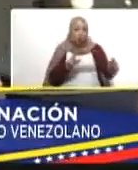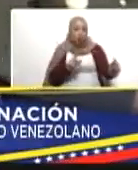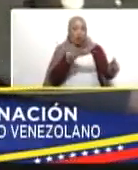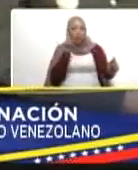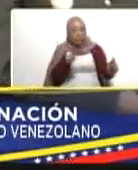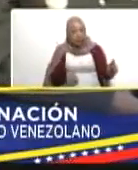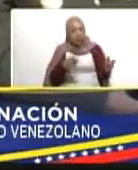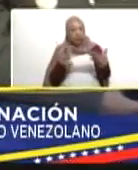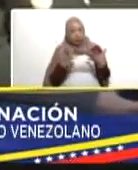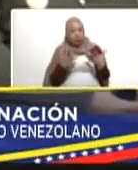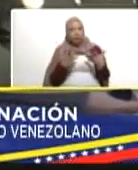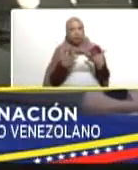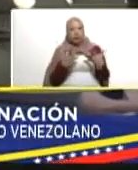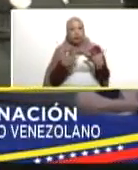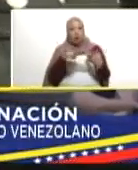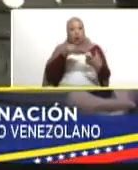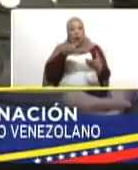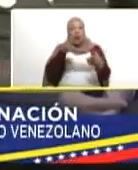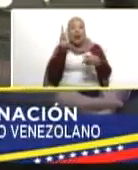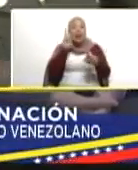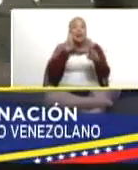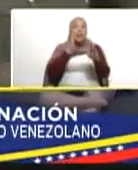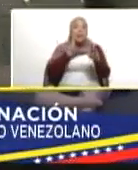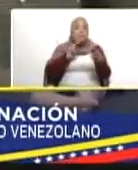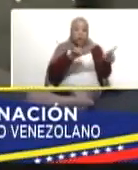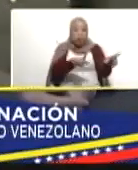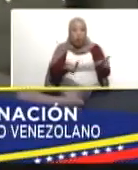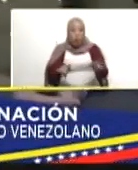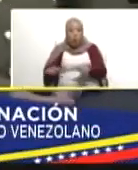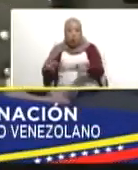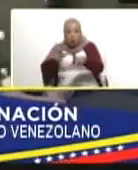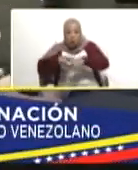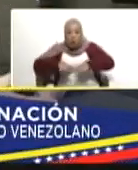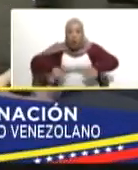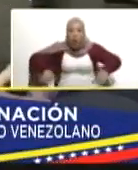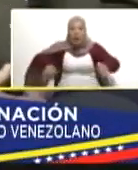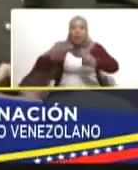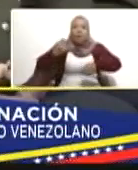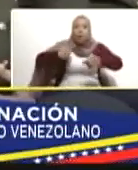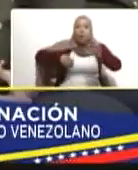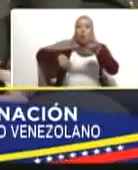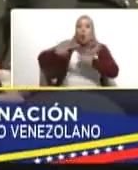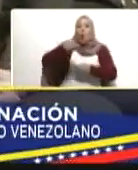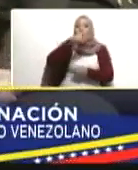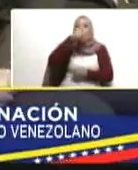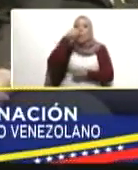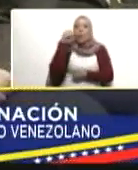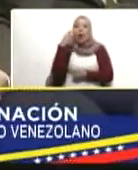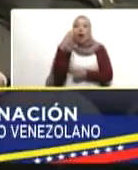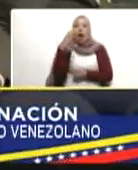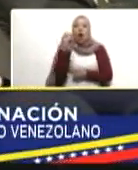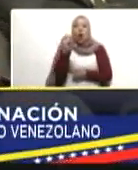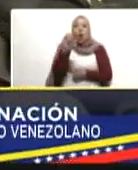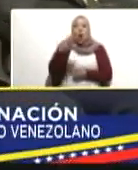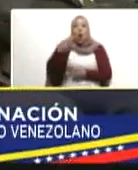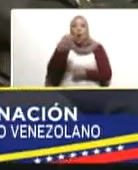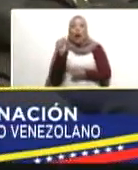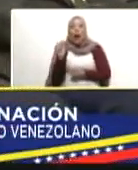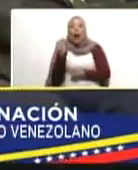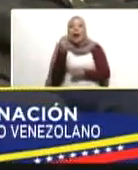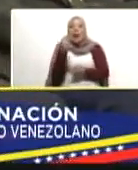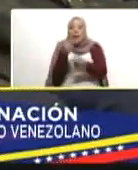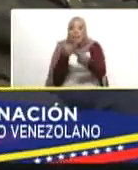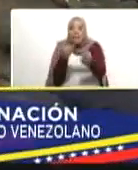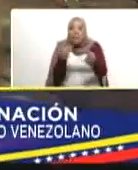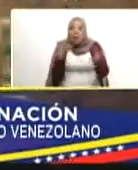se logró el despeje de la bicoca de 3600 campamentos de minería